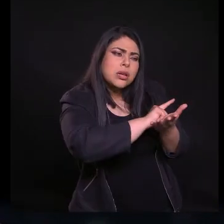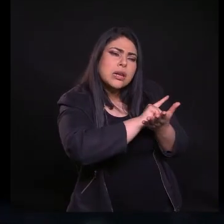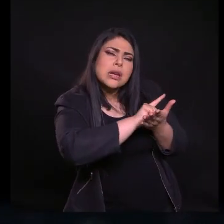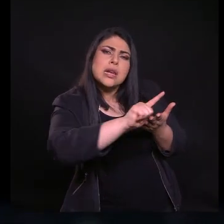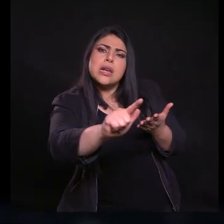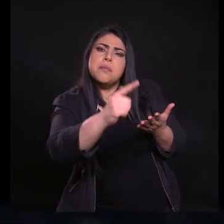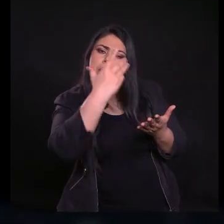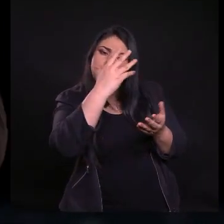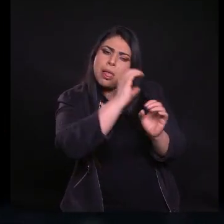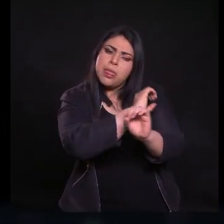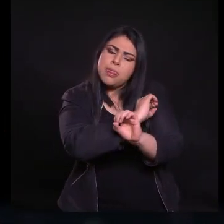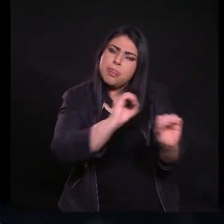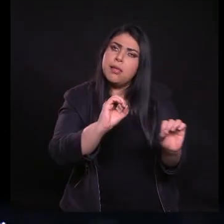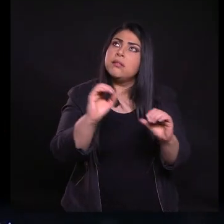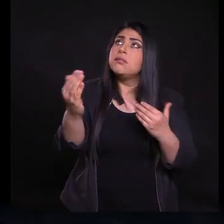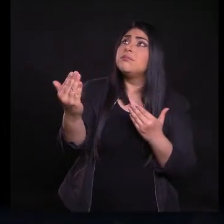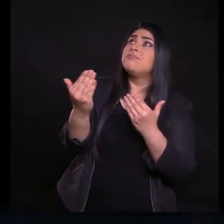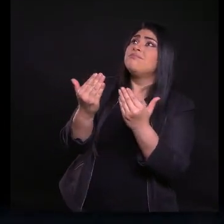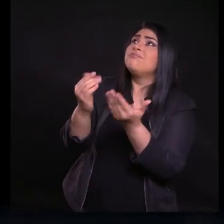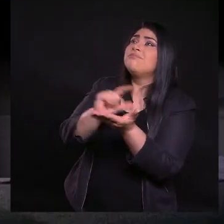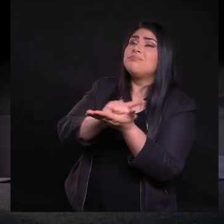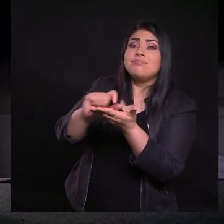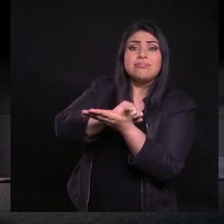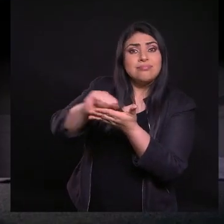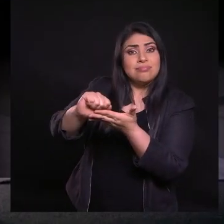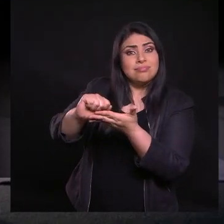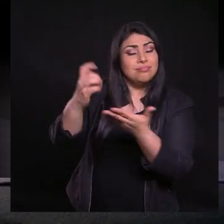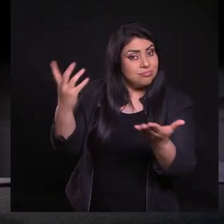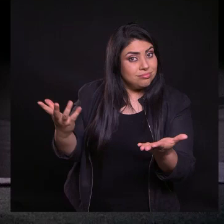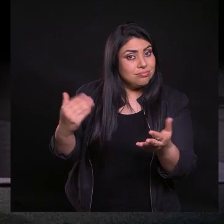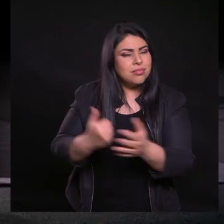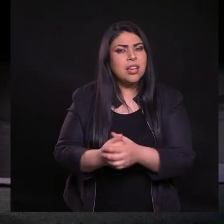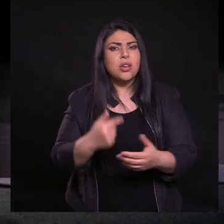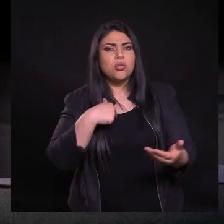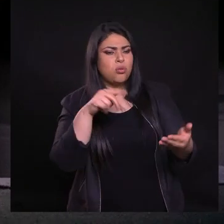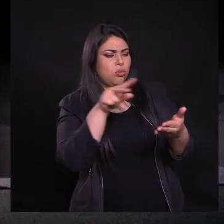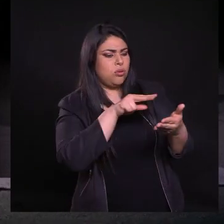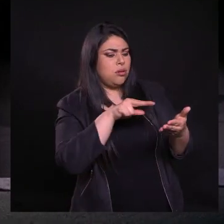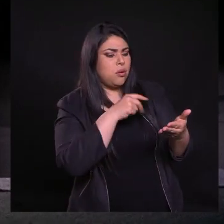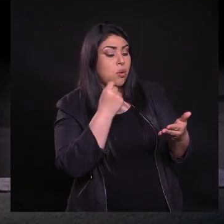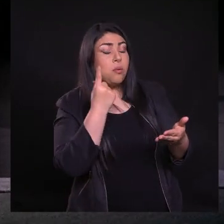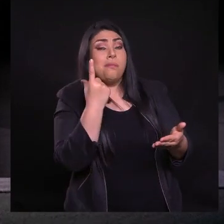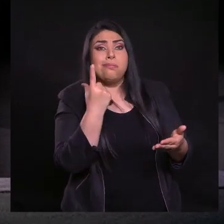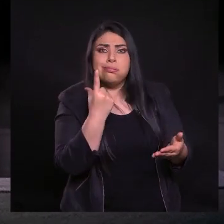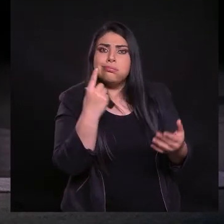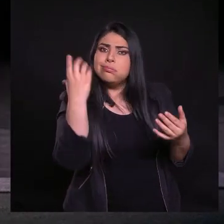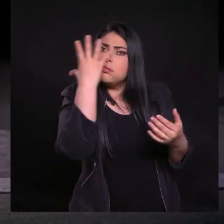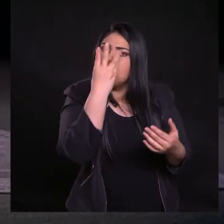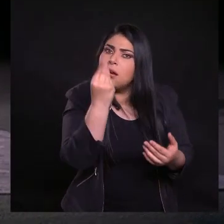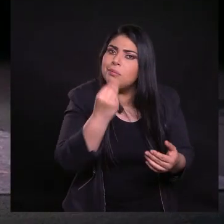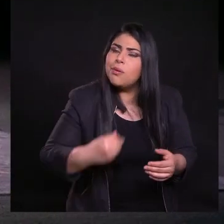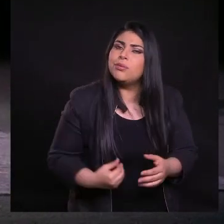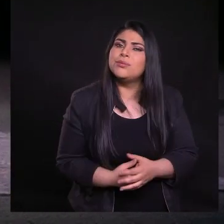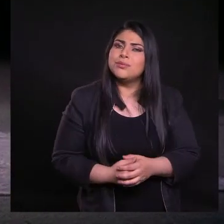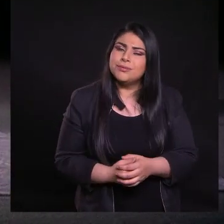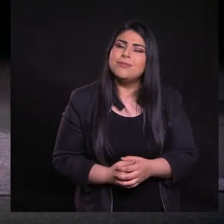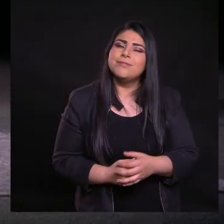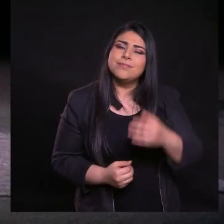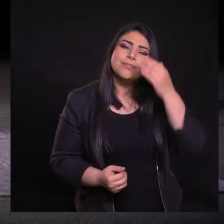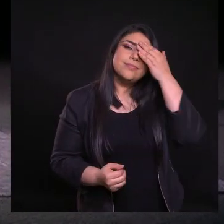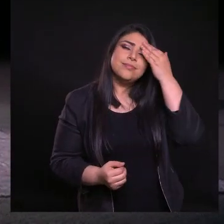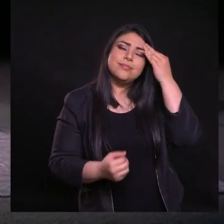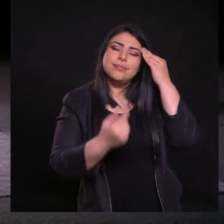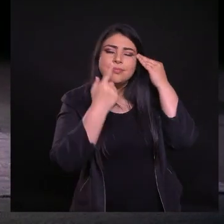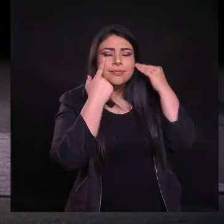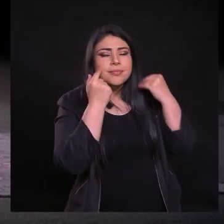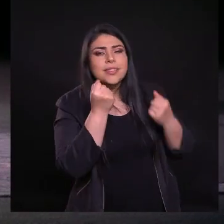delante de él quiero decirte algo cuando leo este pasaje entiendo algo maravilloso y es que todo lo